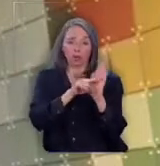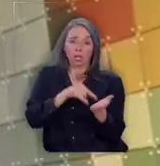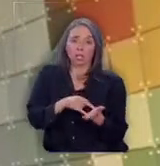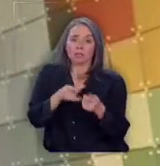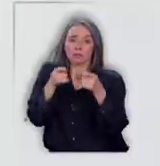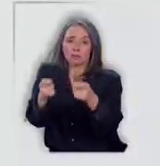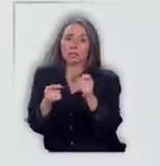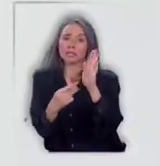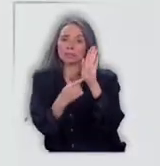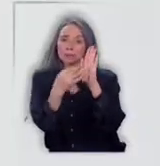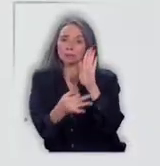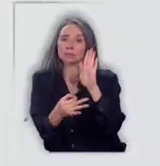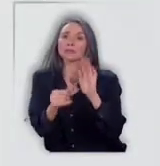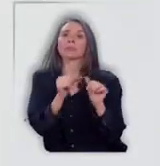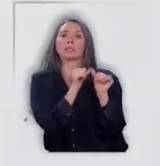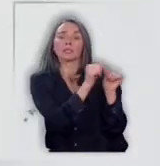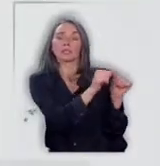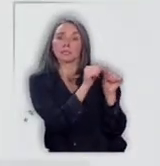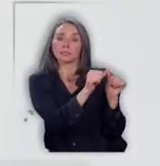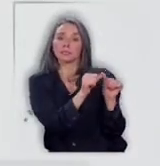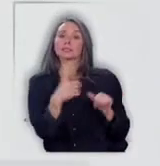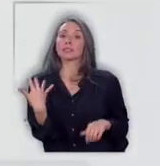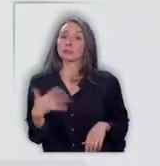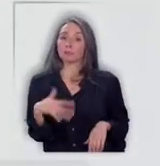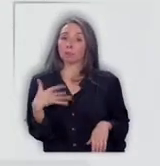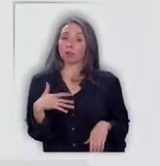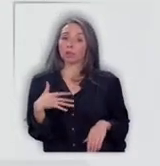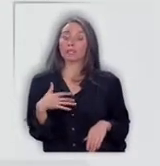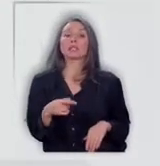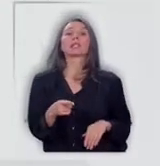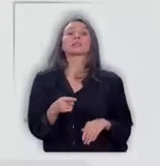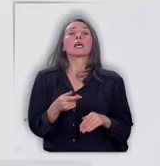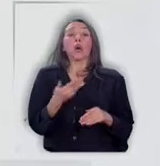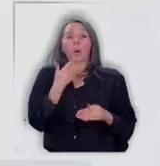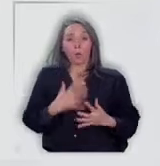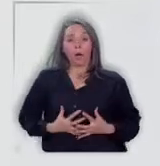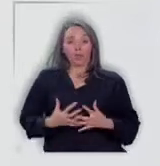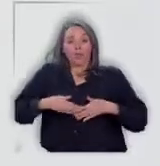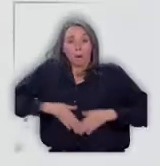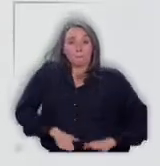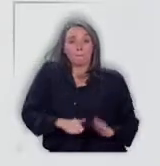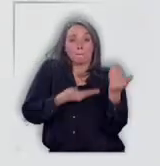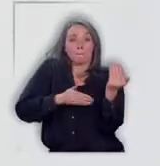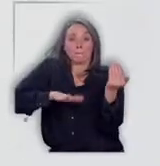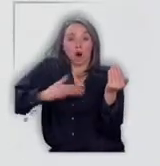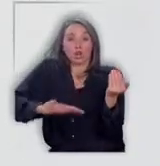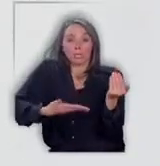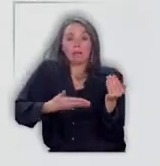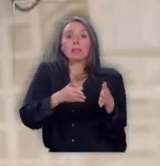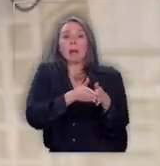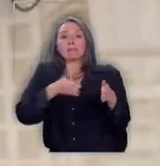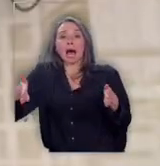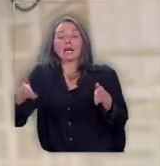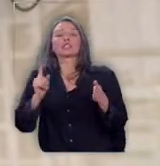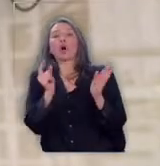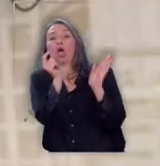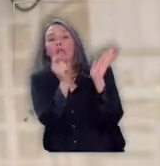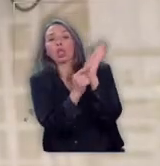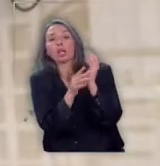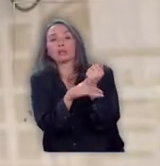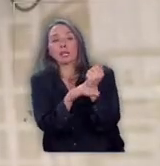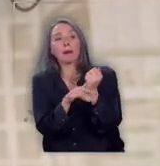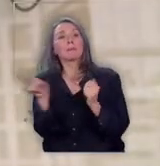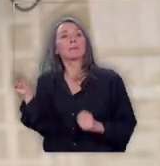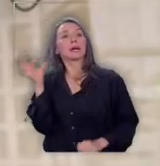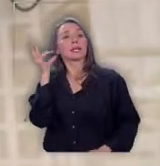concreta Seguiremos insistiendo en la importancia de la extensión del posnatal de emergencia sin peros ni letras chicas las alternativas que ella